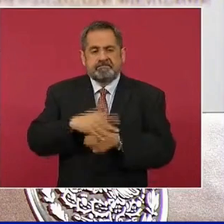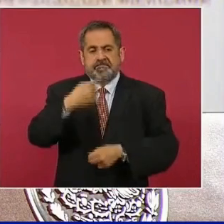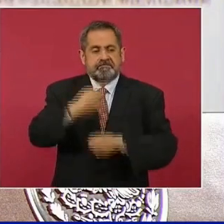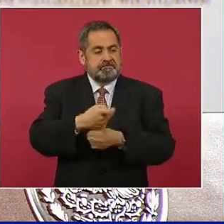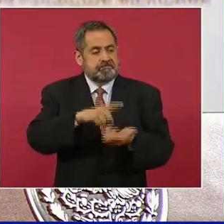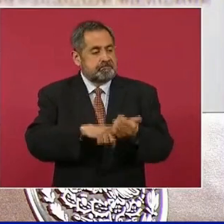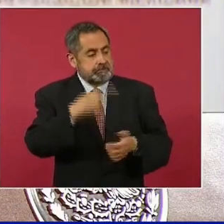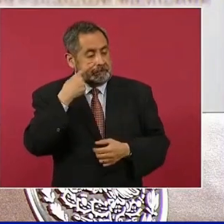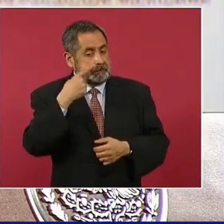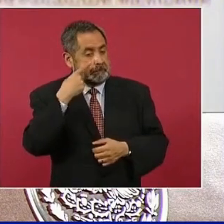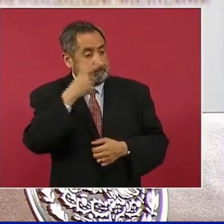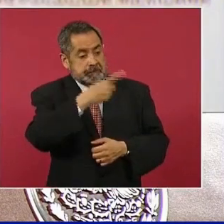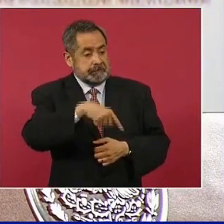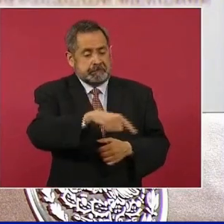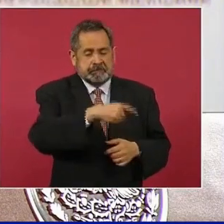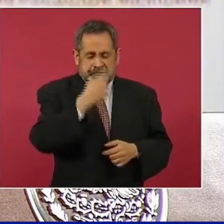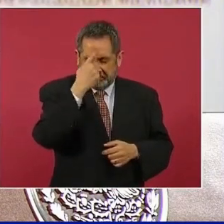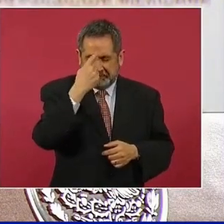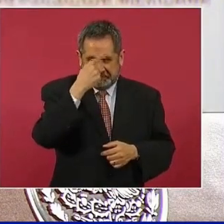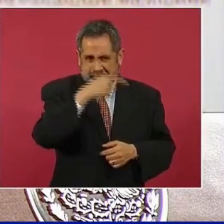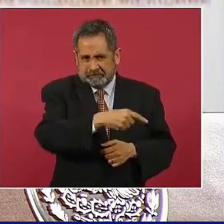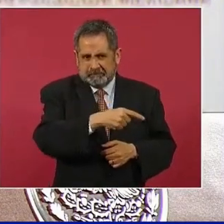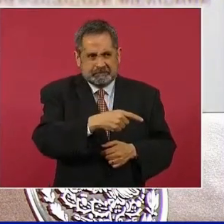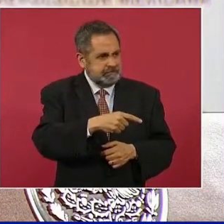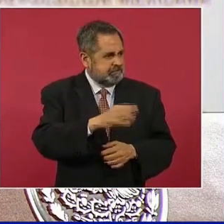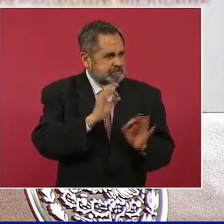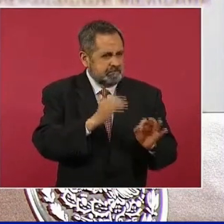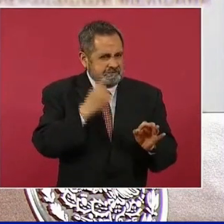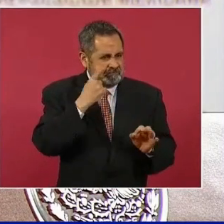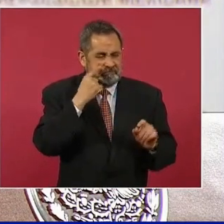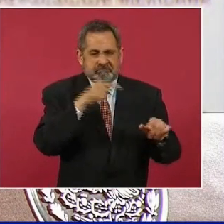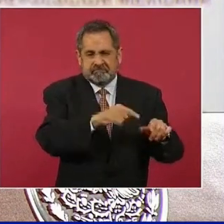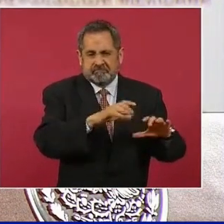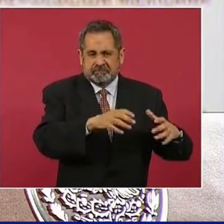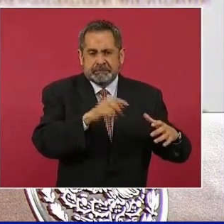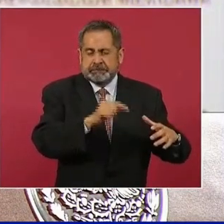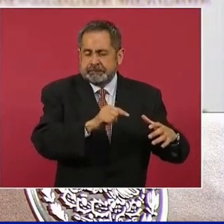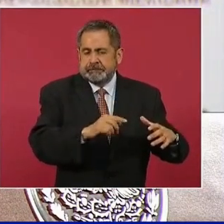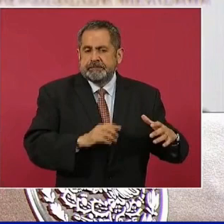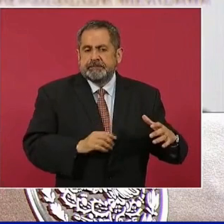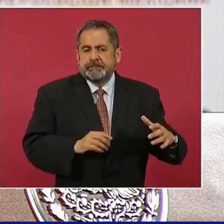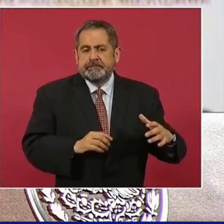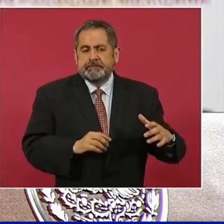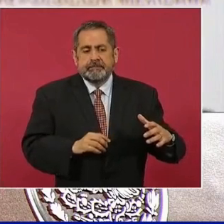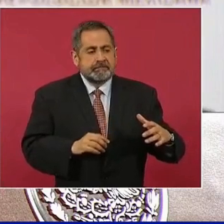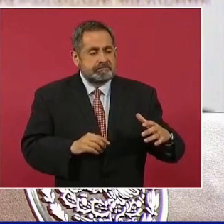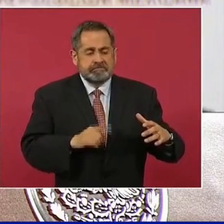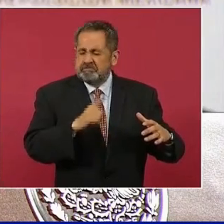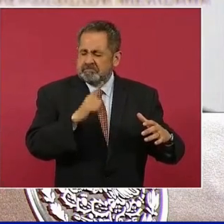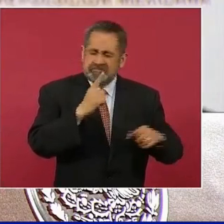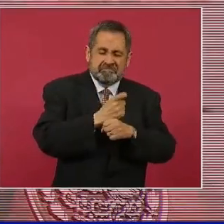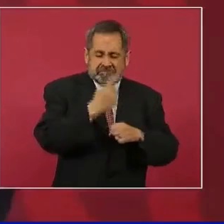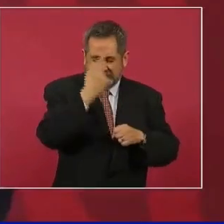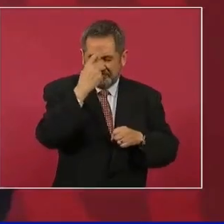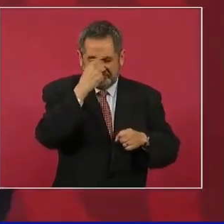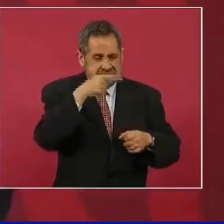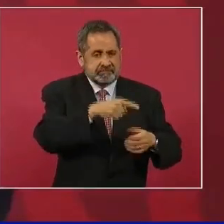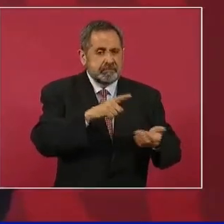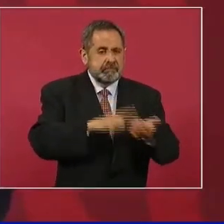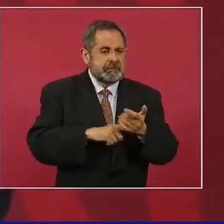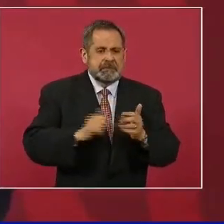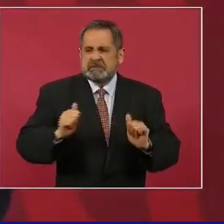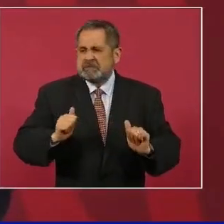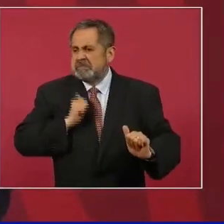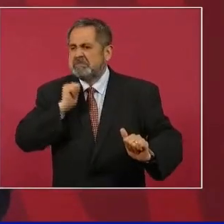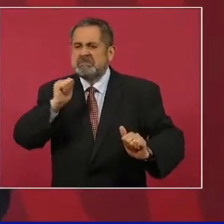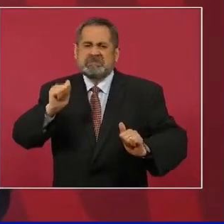predominaba, lo que rifaba, como se dice coloquialmente, era triunfar